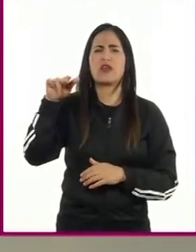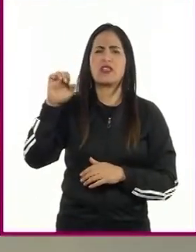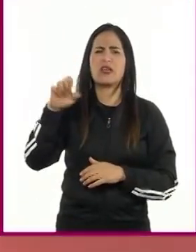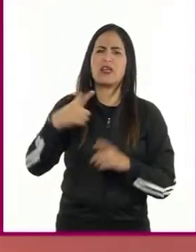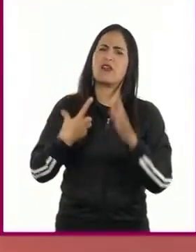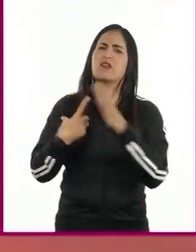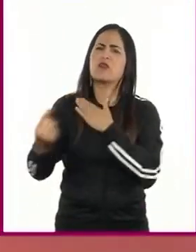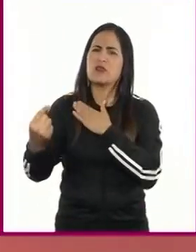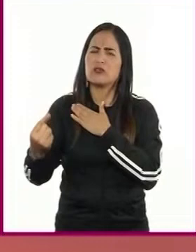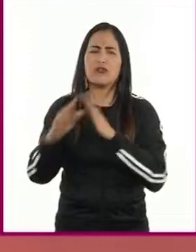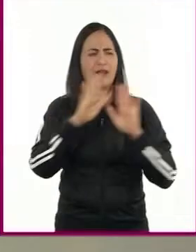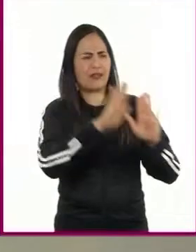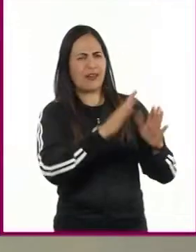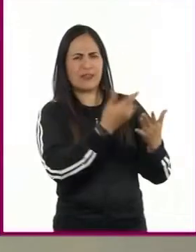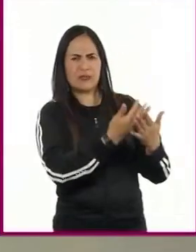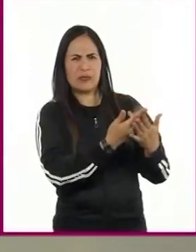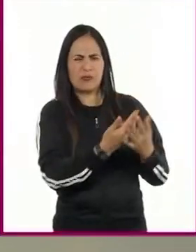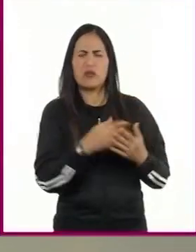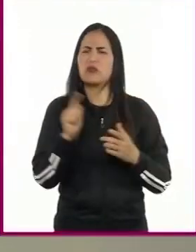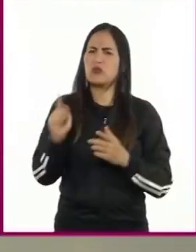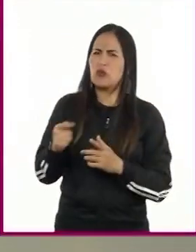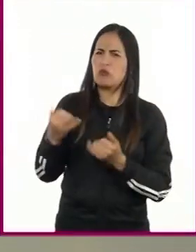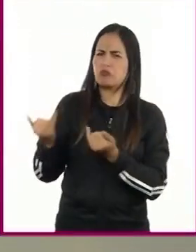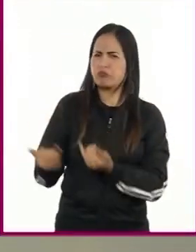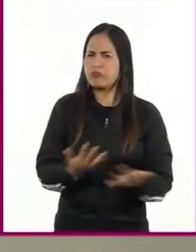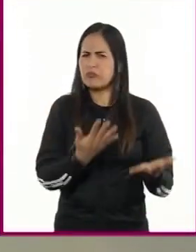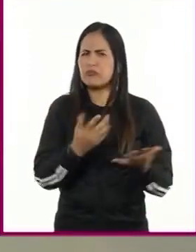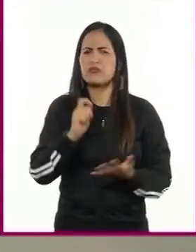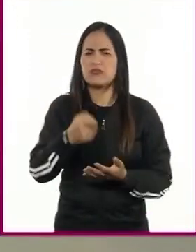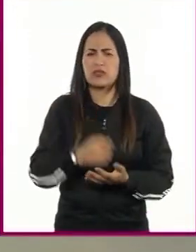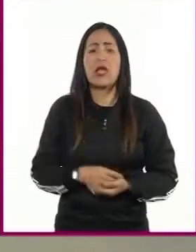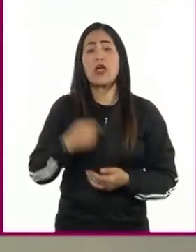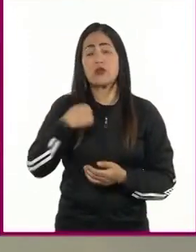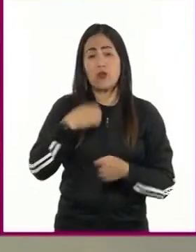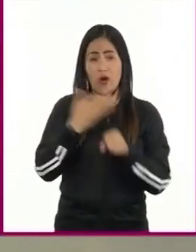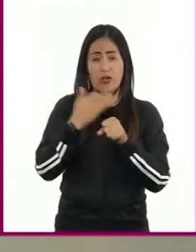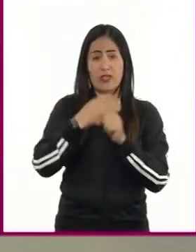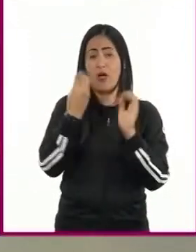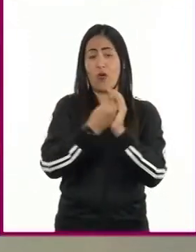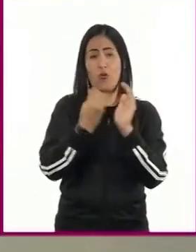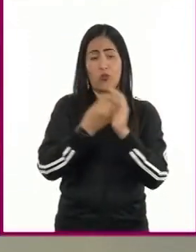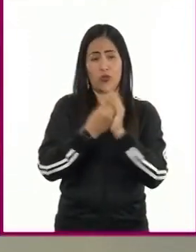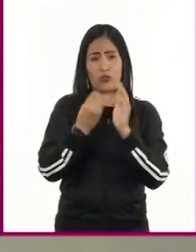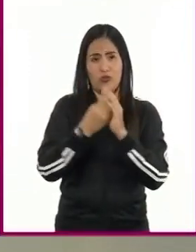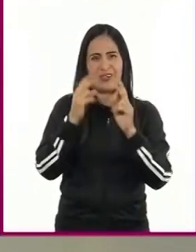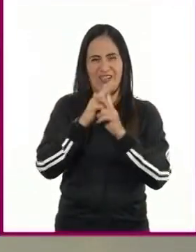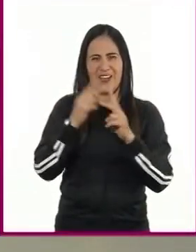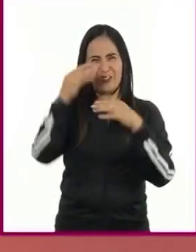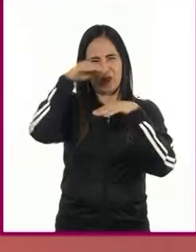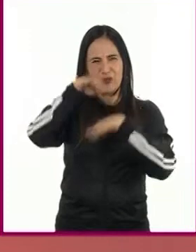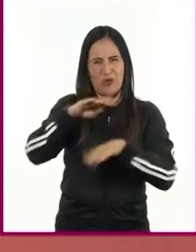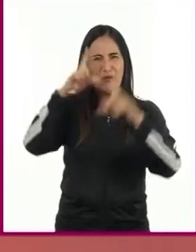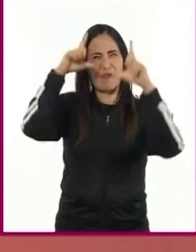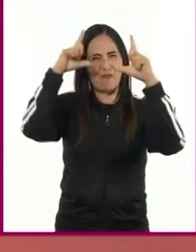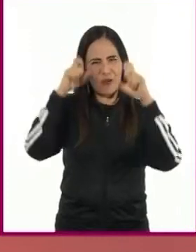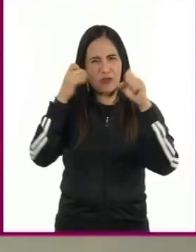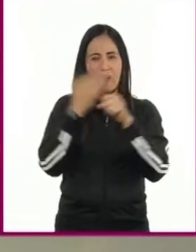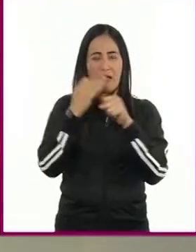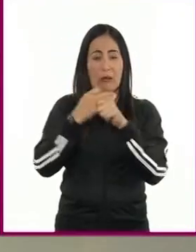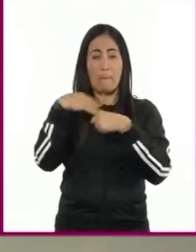maestra. ¿Qué traes contigo? Estoy en un diplomado de fotografía. En unas horas voy a exponer un tema a través de una